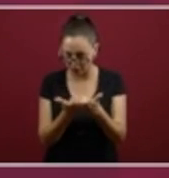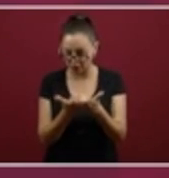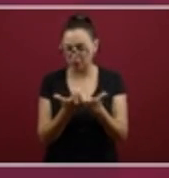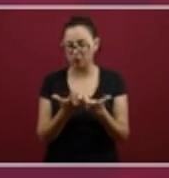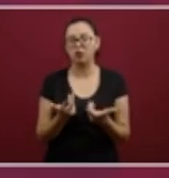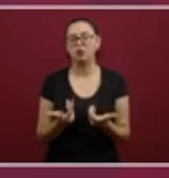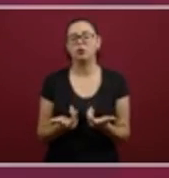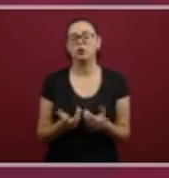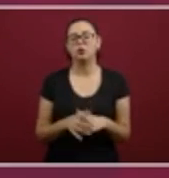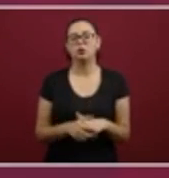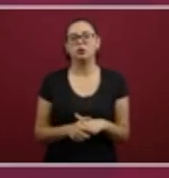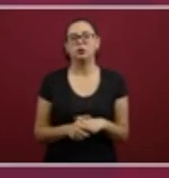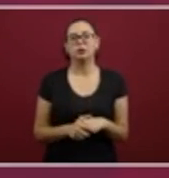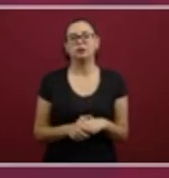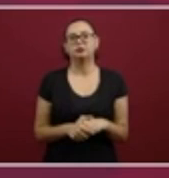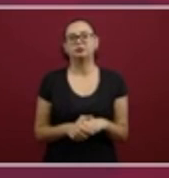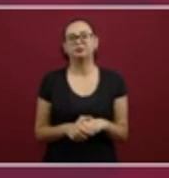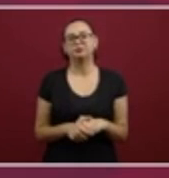cuando